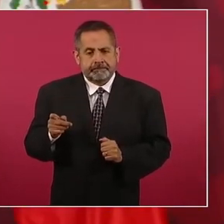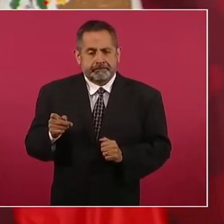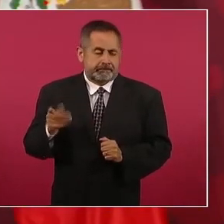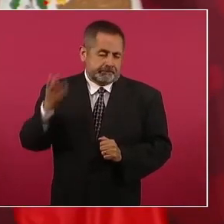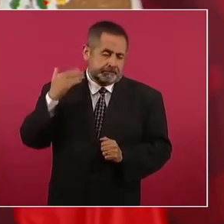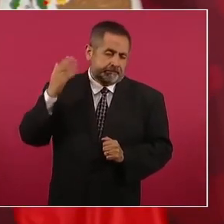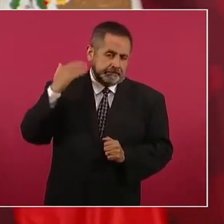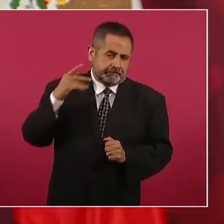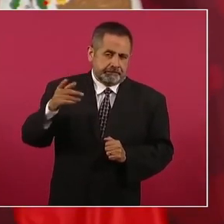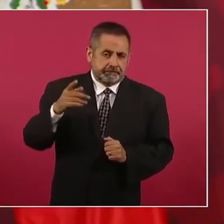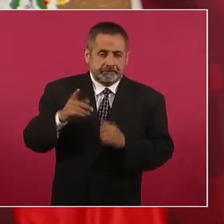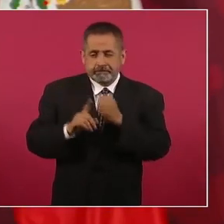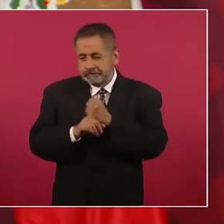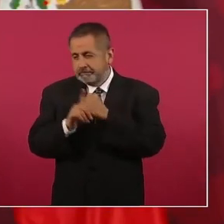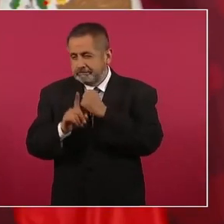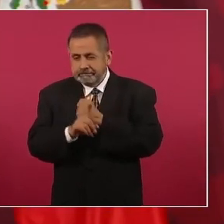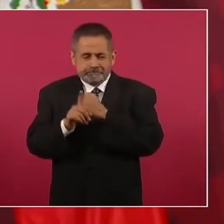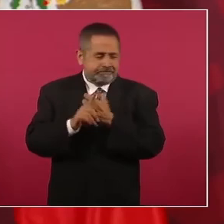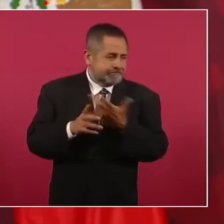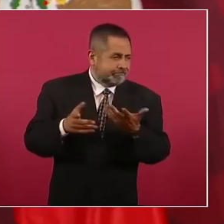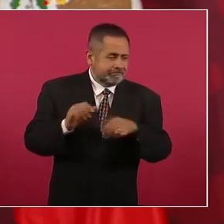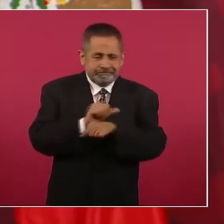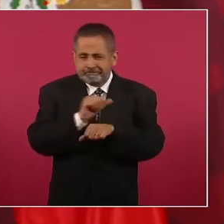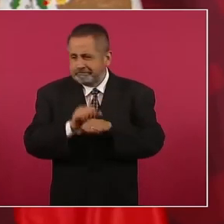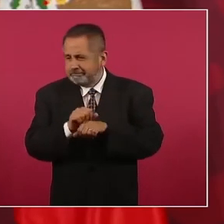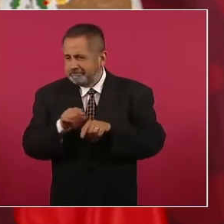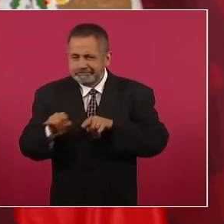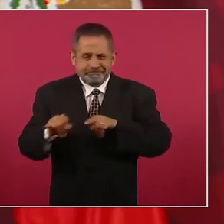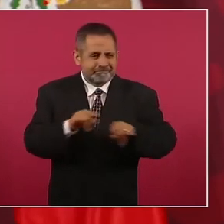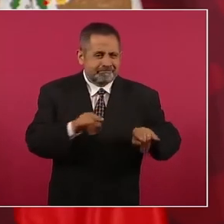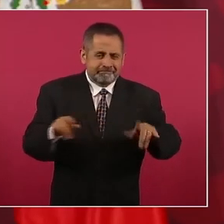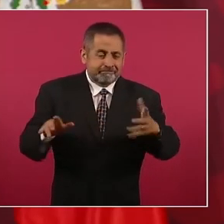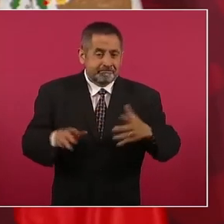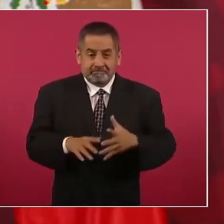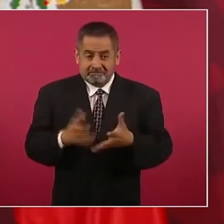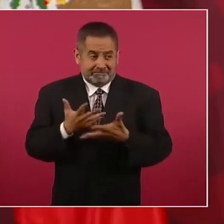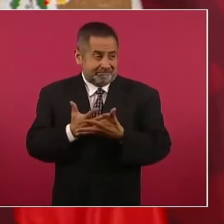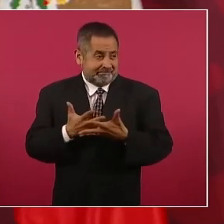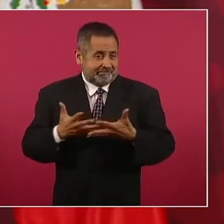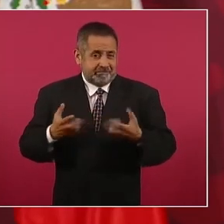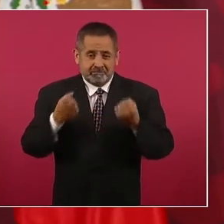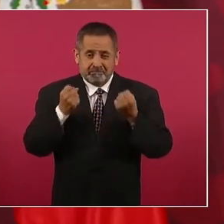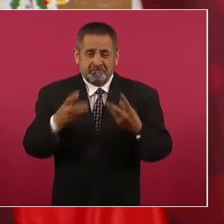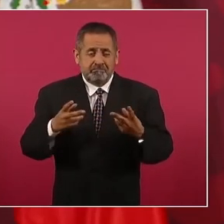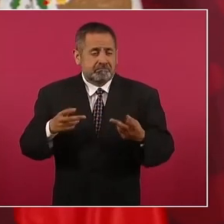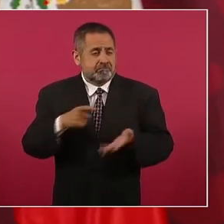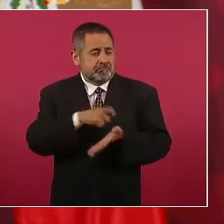había mucho problema vial porque creció muchísimo